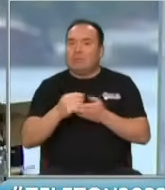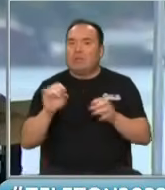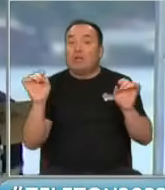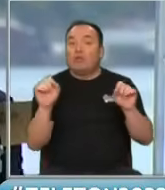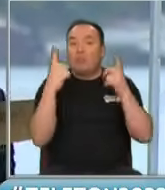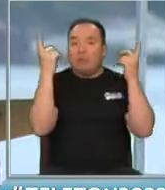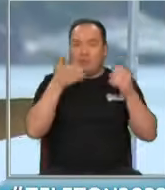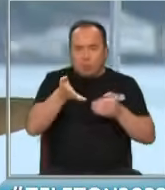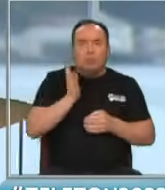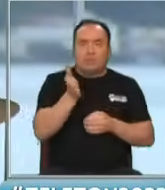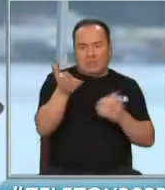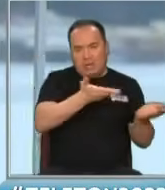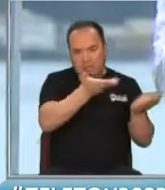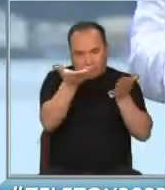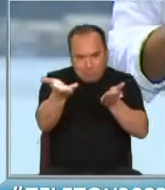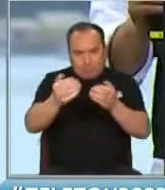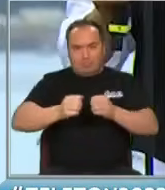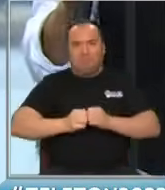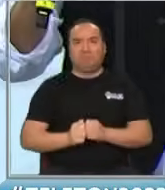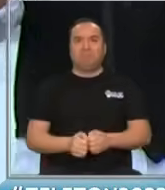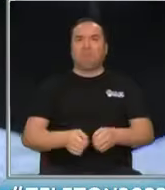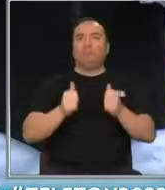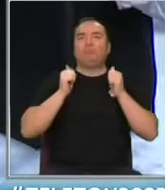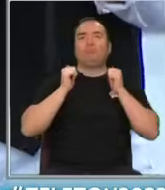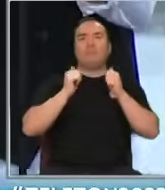continúe. Ahí me da el pase y muy seguimos.